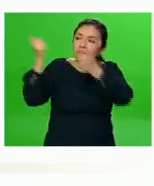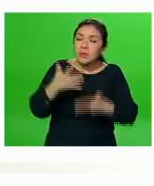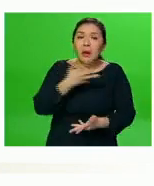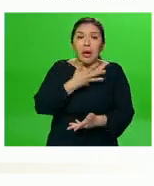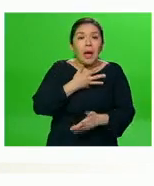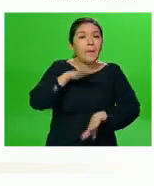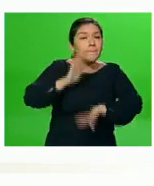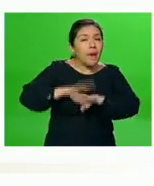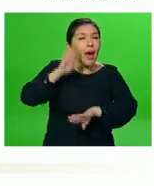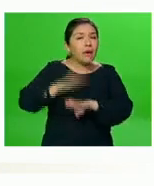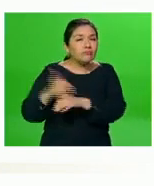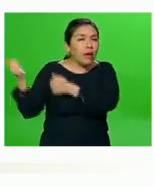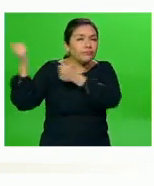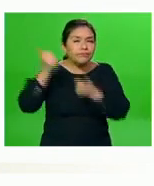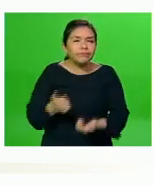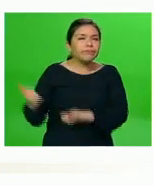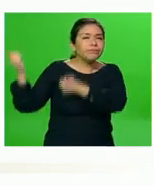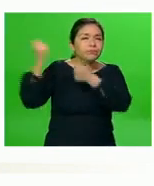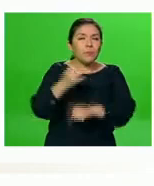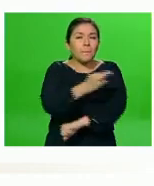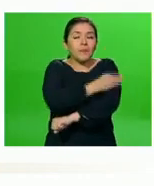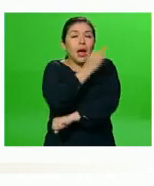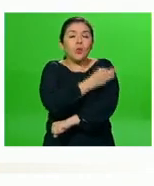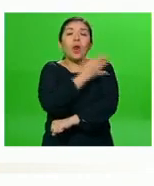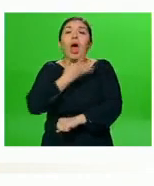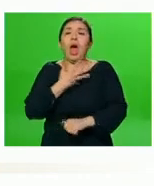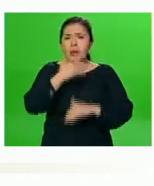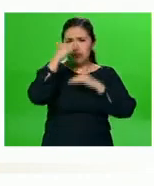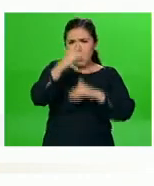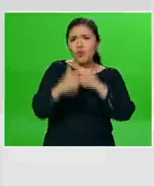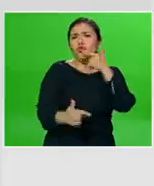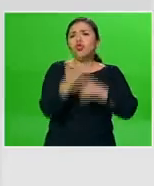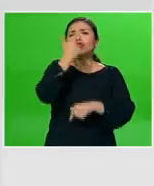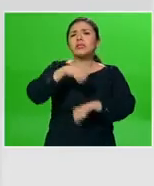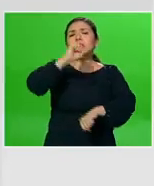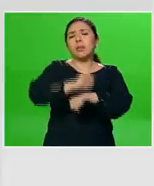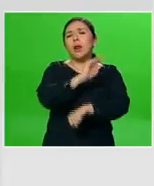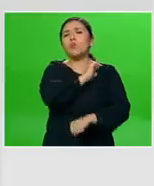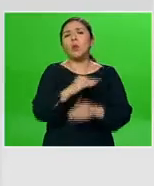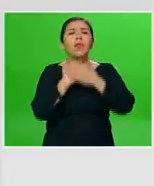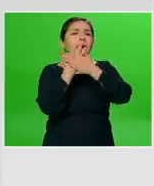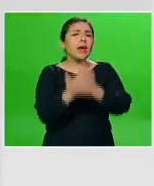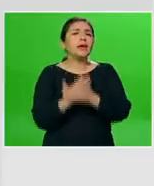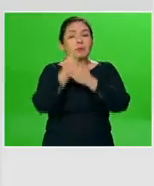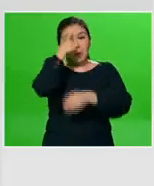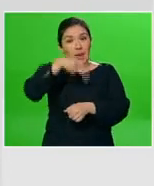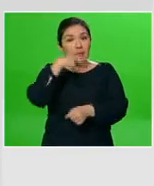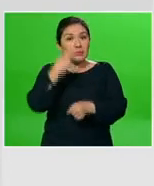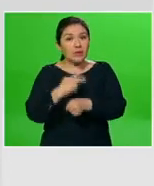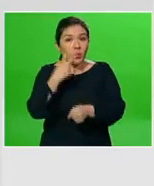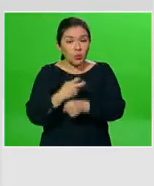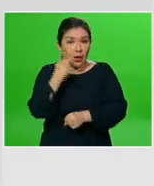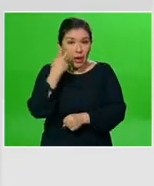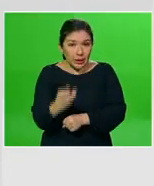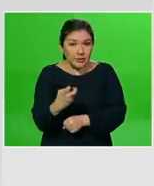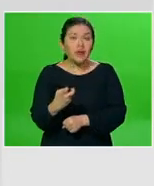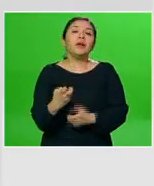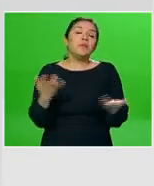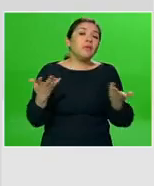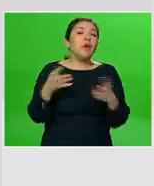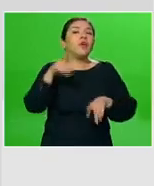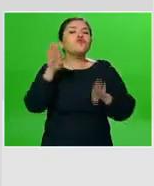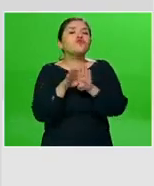ir desde las 4 semanas e inclusive hasta las 12 semanas dependiendo de cada tipo de vacuna pues obviamente pueden recibir